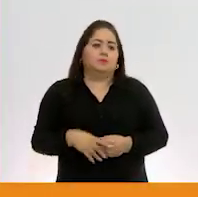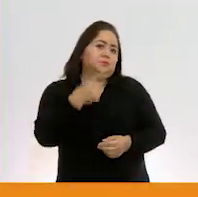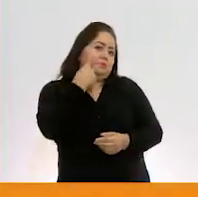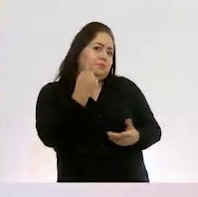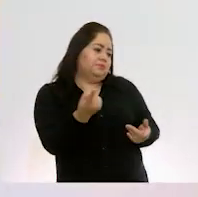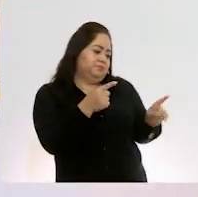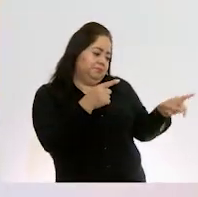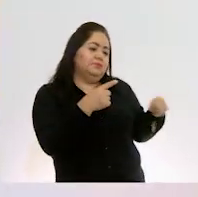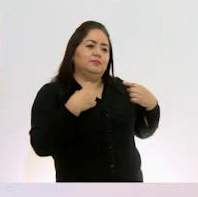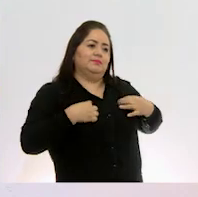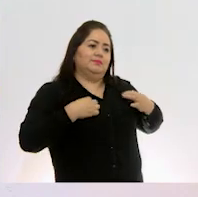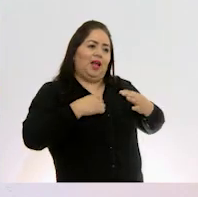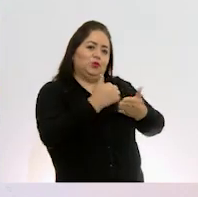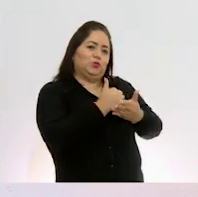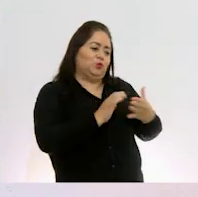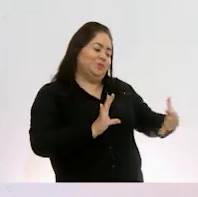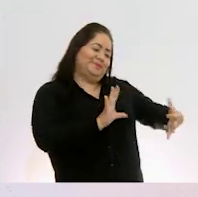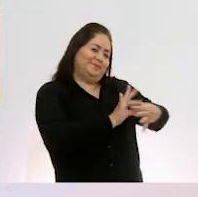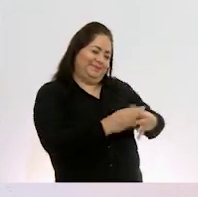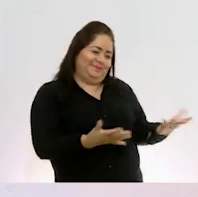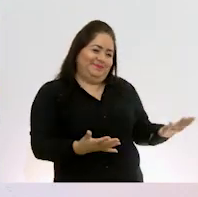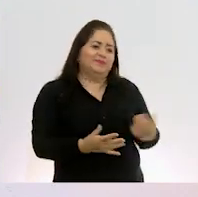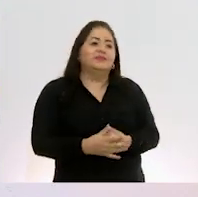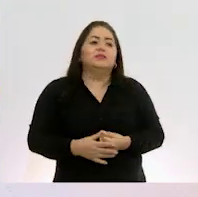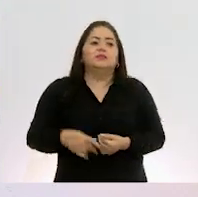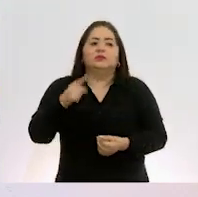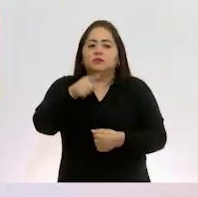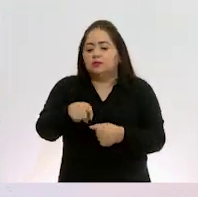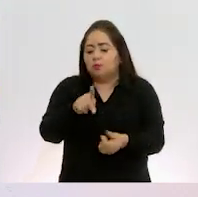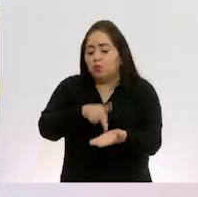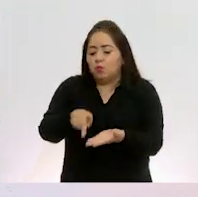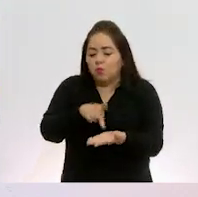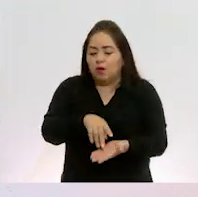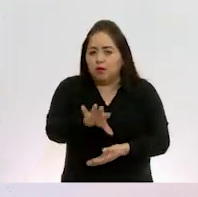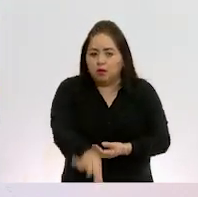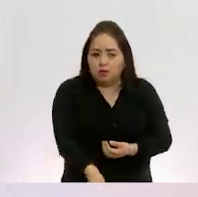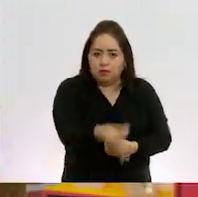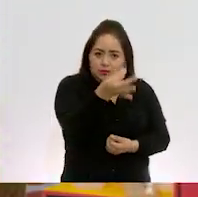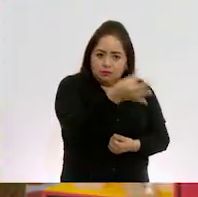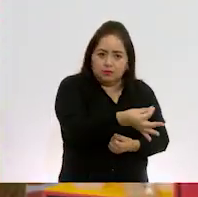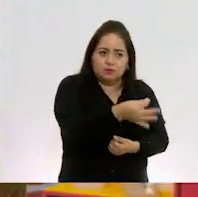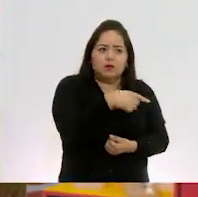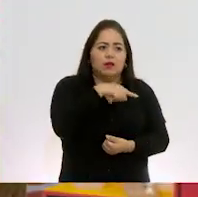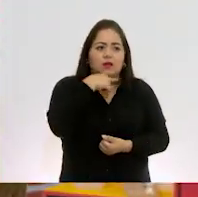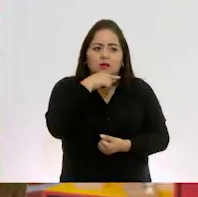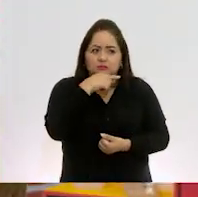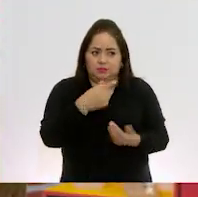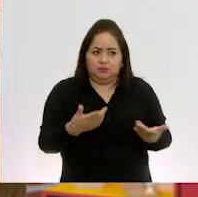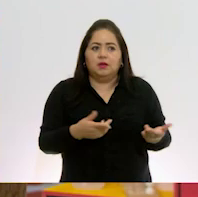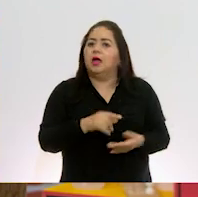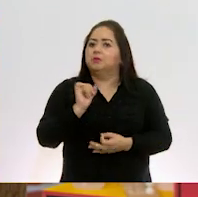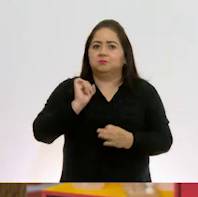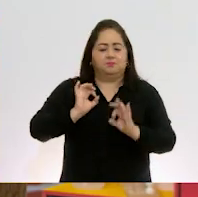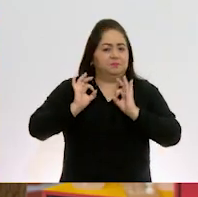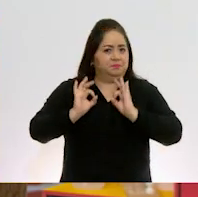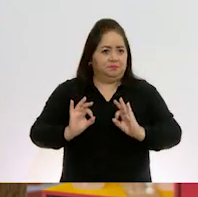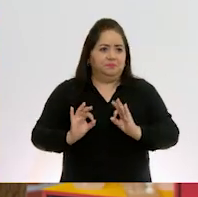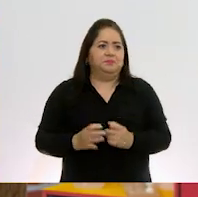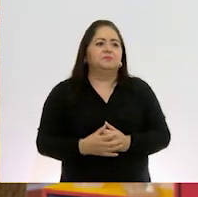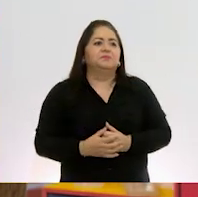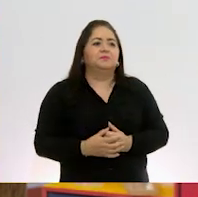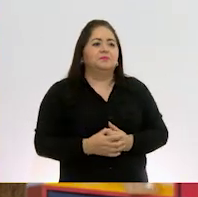hasta combina contigo. Ajá. Pues aquí puedes tomar una pluma o un lápiz, como Excelente. Quieras. Excelente.